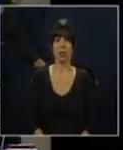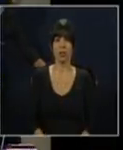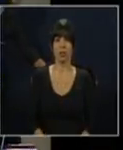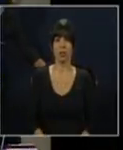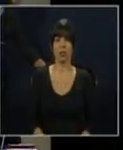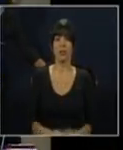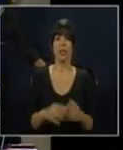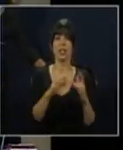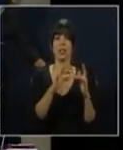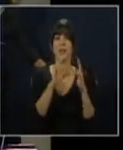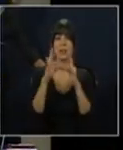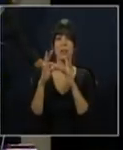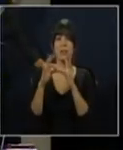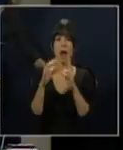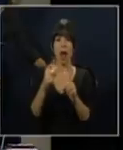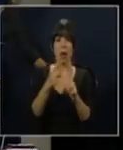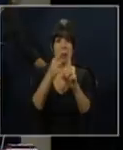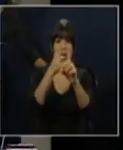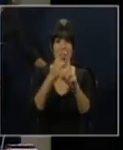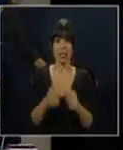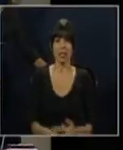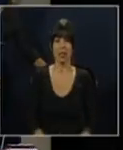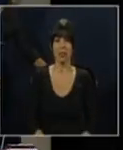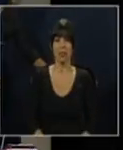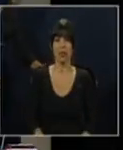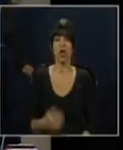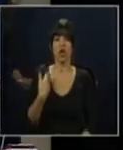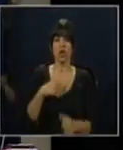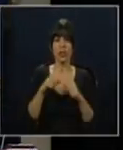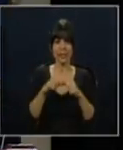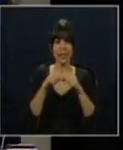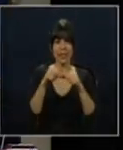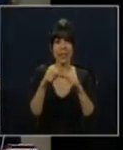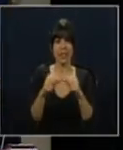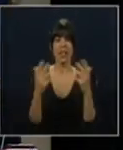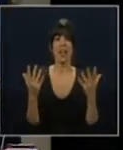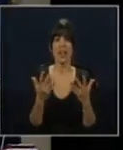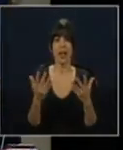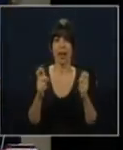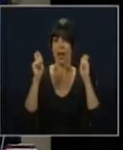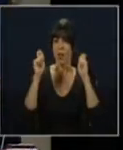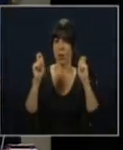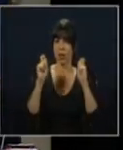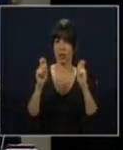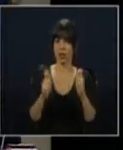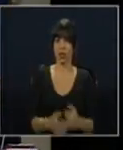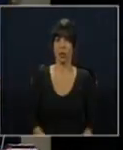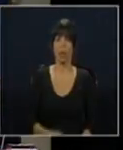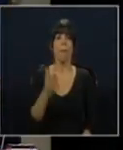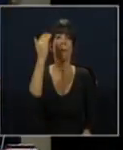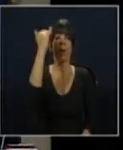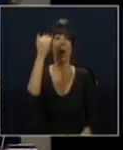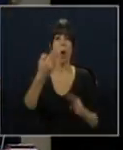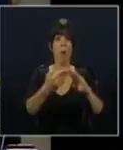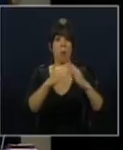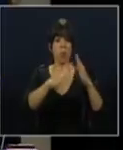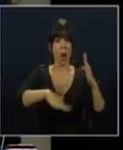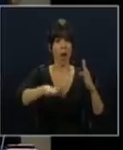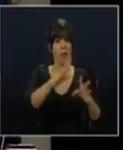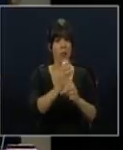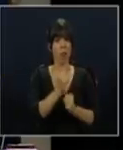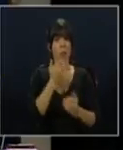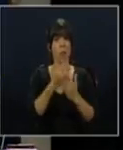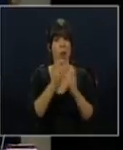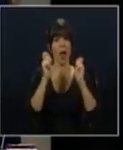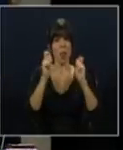La punta de lanza para lograr estos compromisos continuará siendo la educación, porque los pueblos educados,